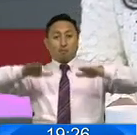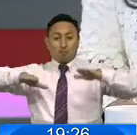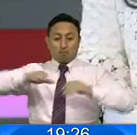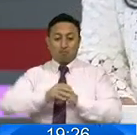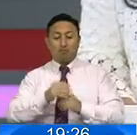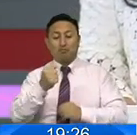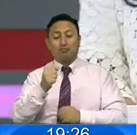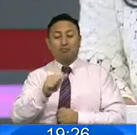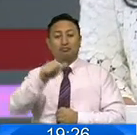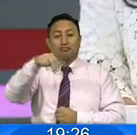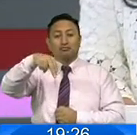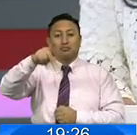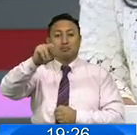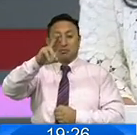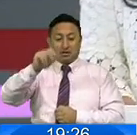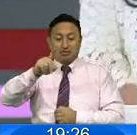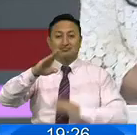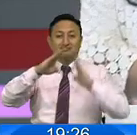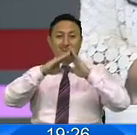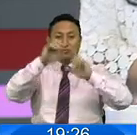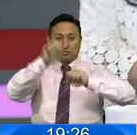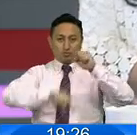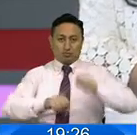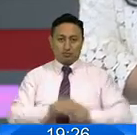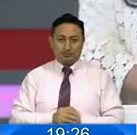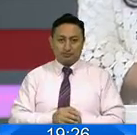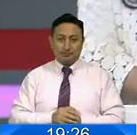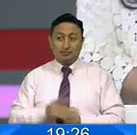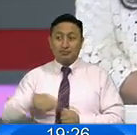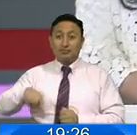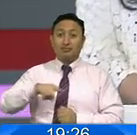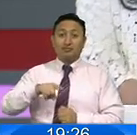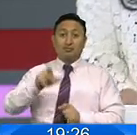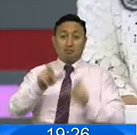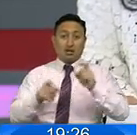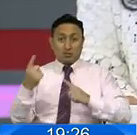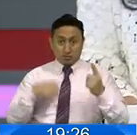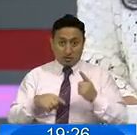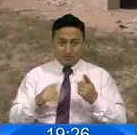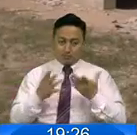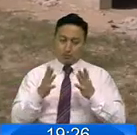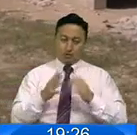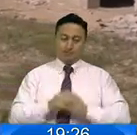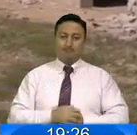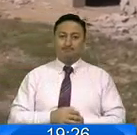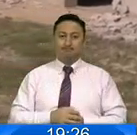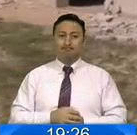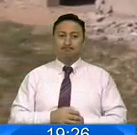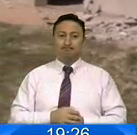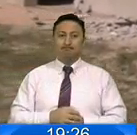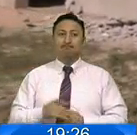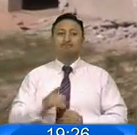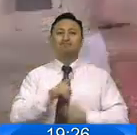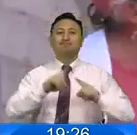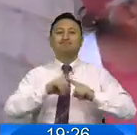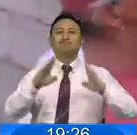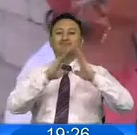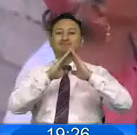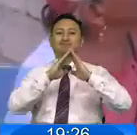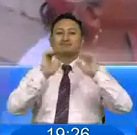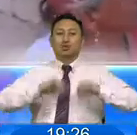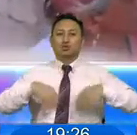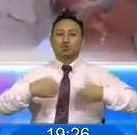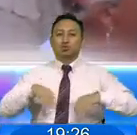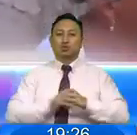reportaron daños en varias viviendas. Afortunadamente no existen víctimas. Varias viviendas resultaron afectadas